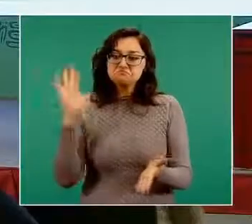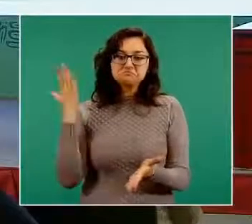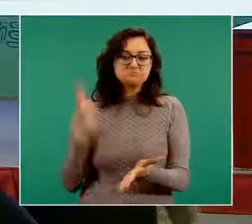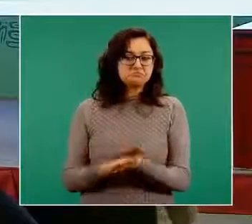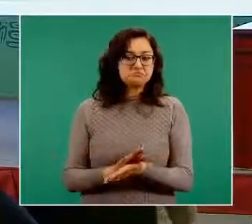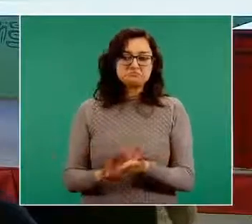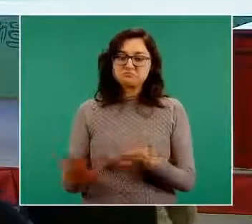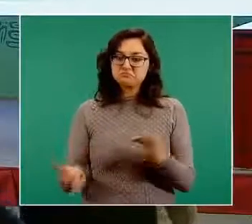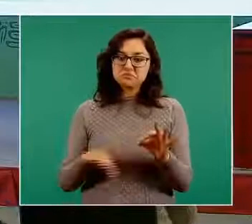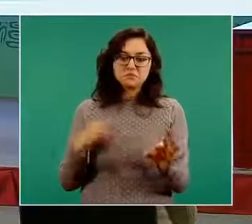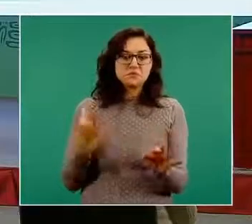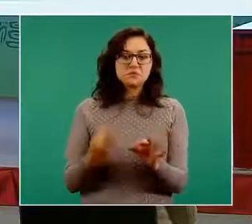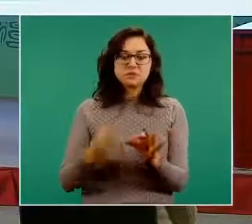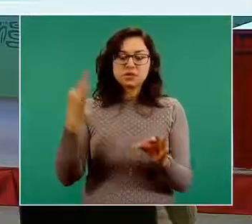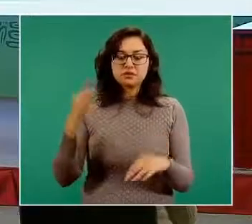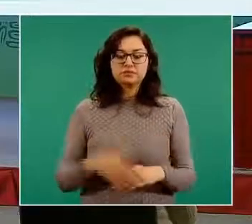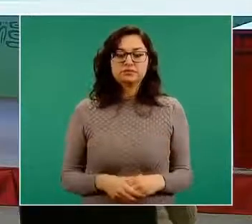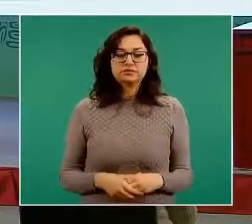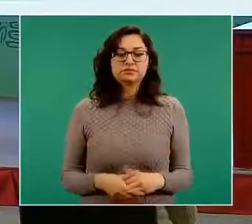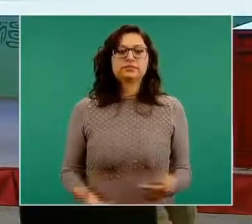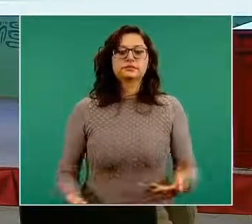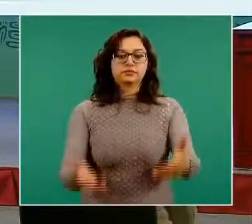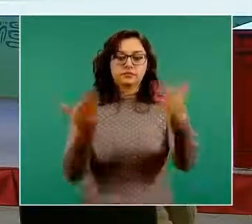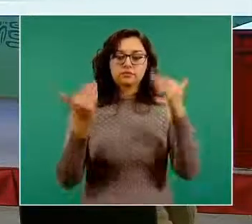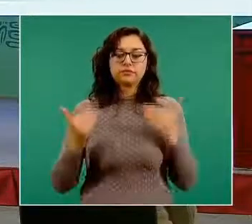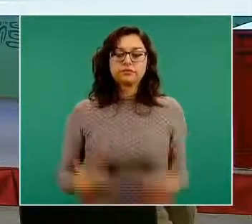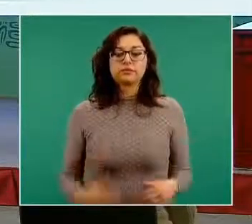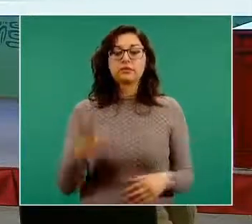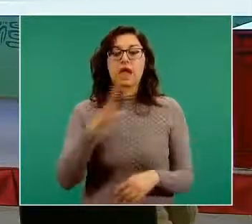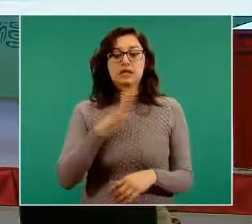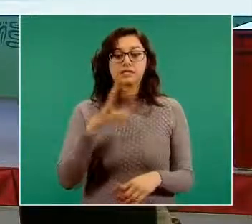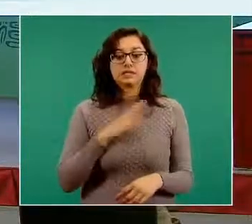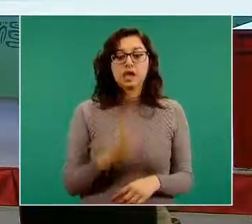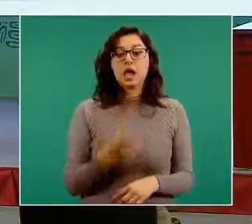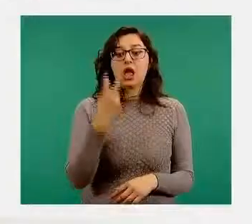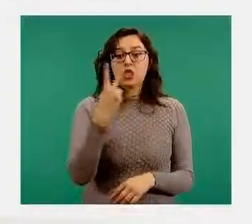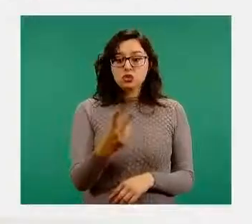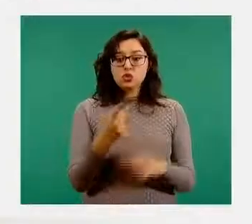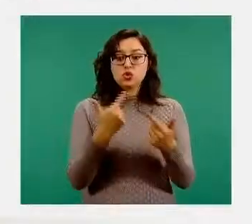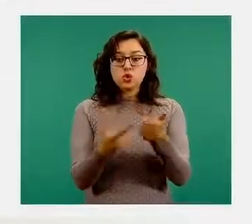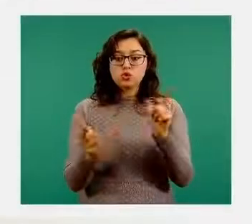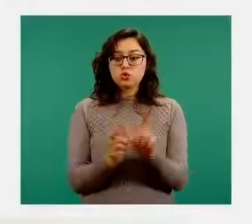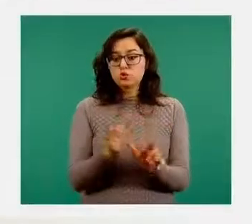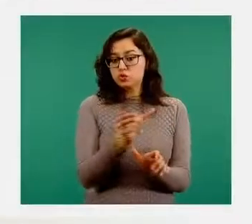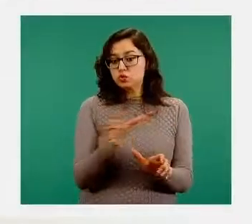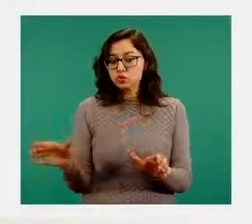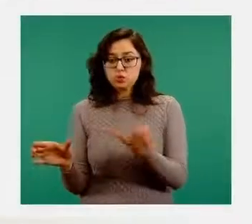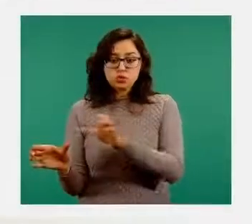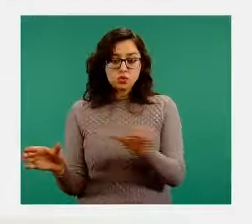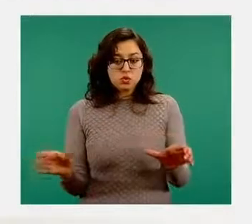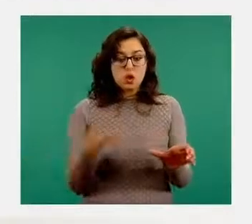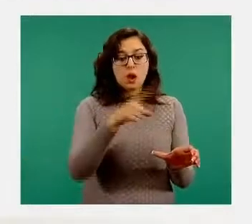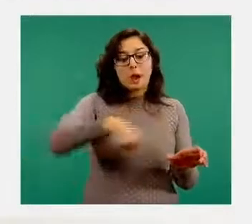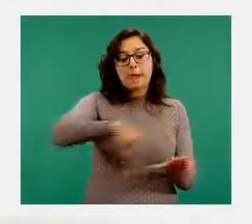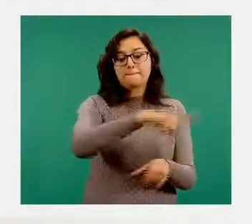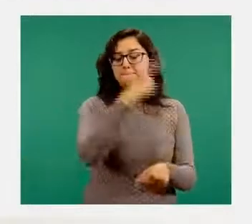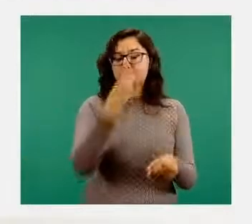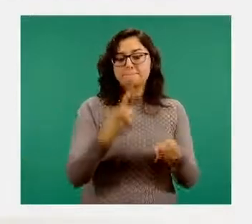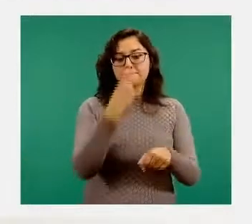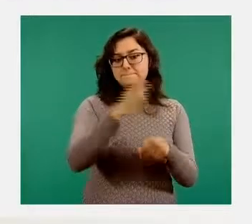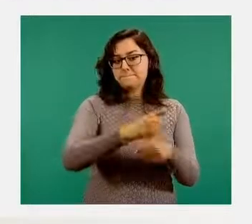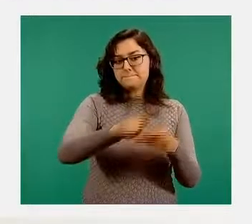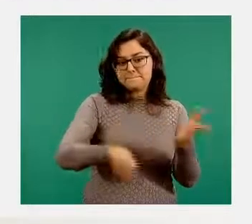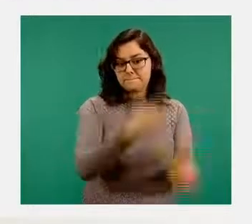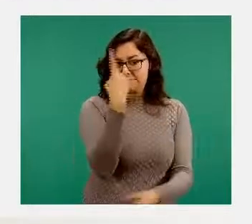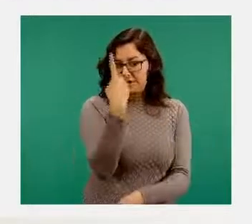siguiente. Y aquí tenemos también el esquema que es importante darle seguimiento, primeras dosis y segundas dosis.